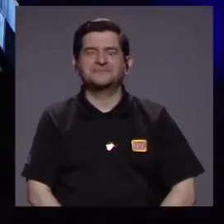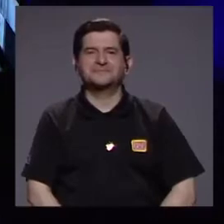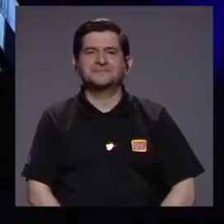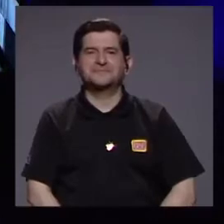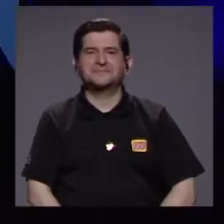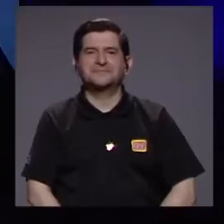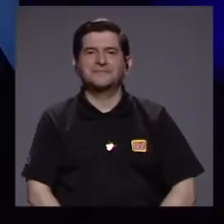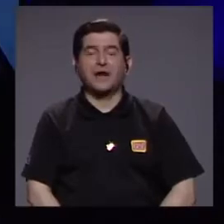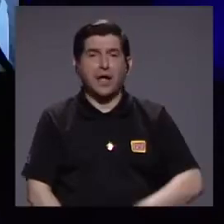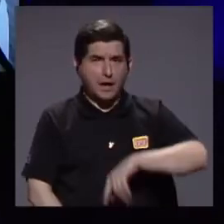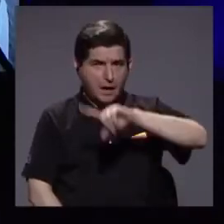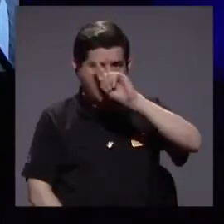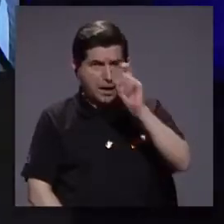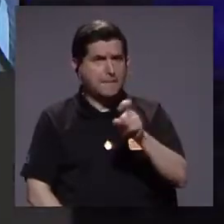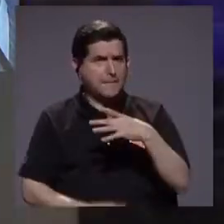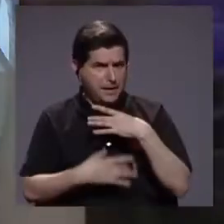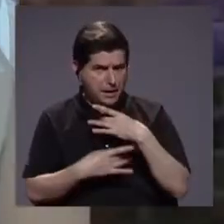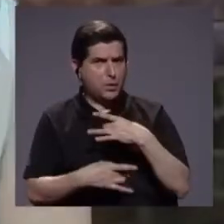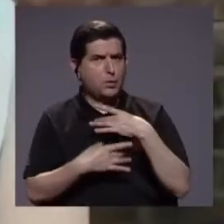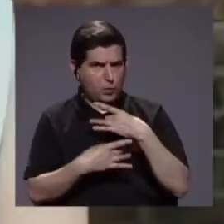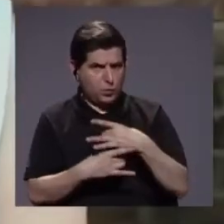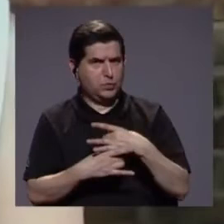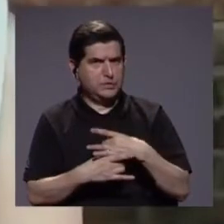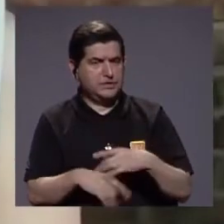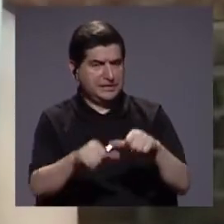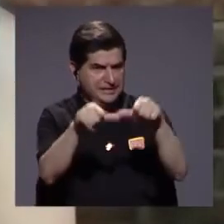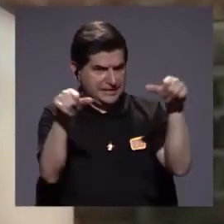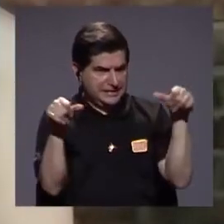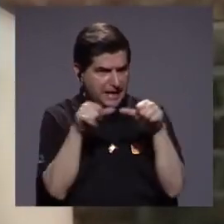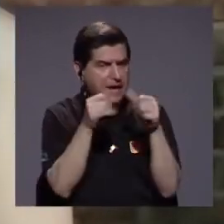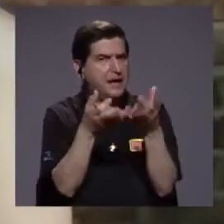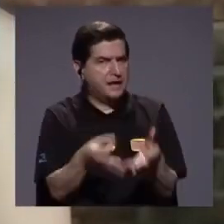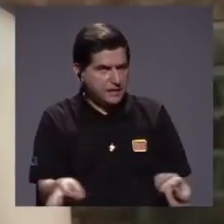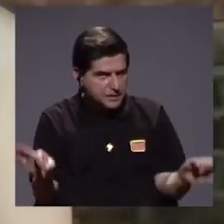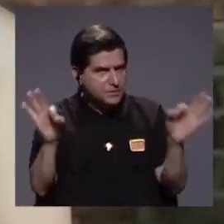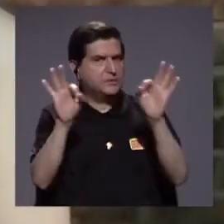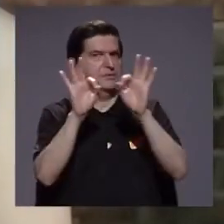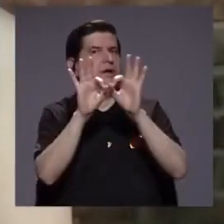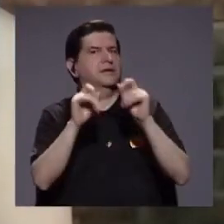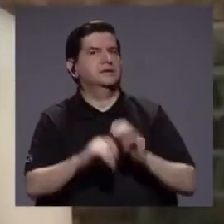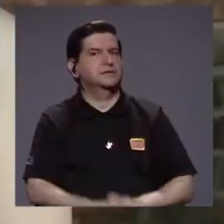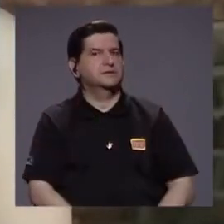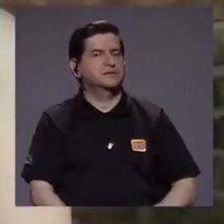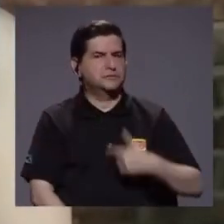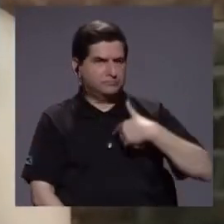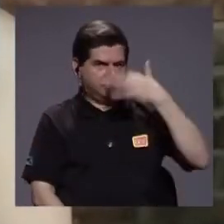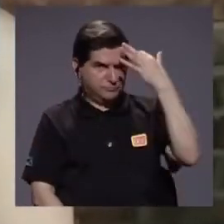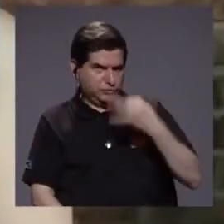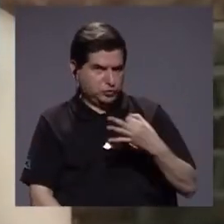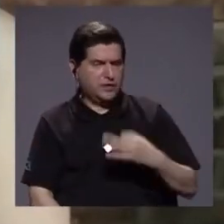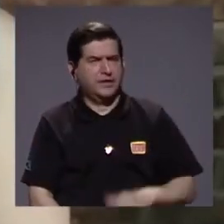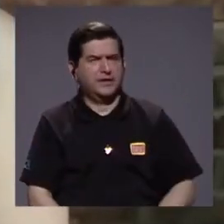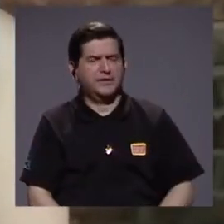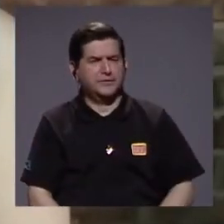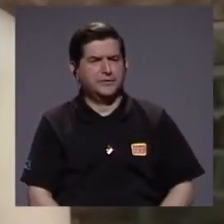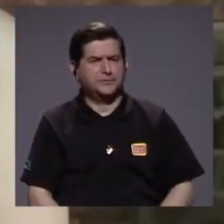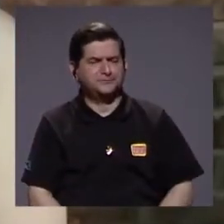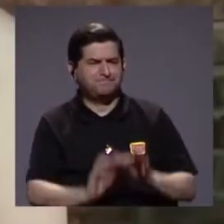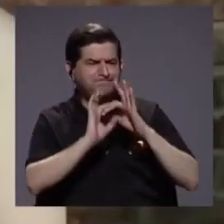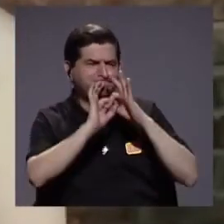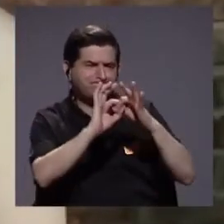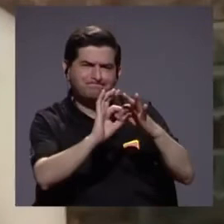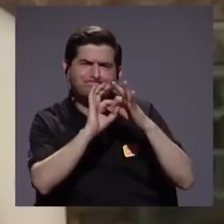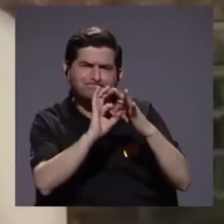Es una pregunta muy interesante porque es un campo de suma importancia. Creo que es importante la